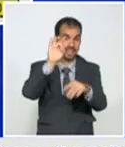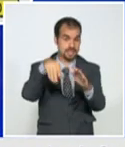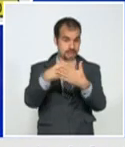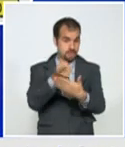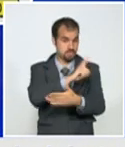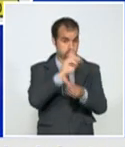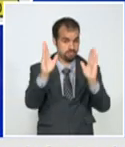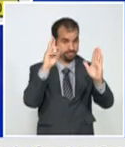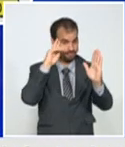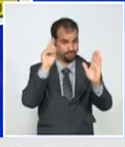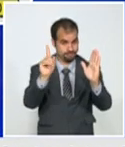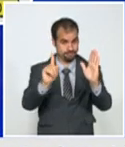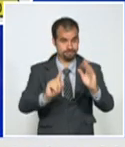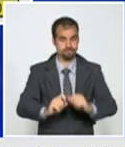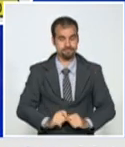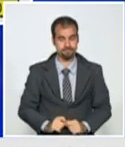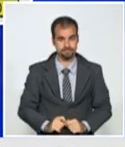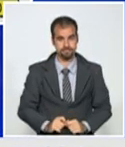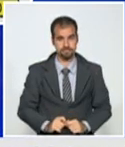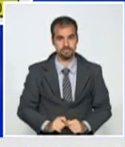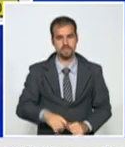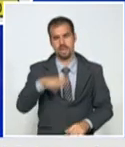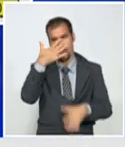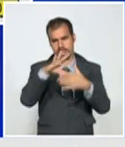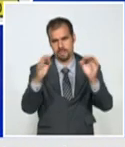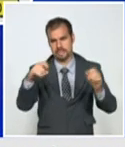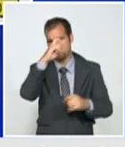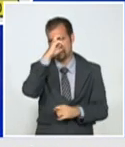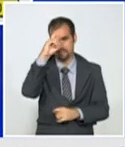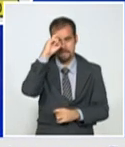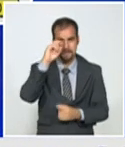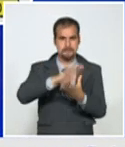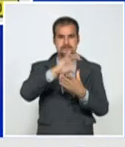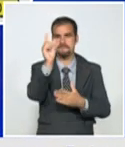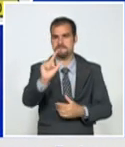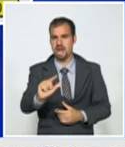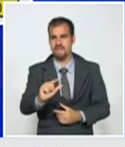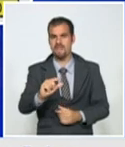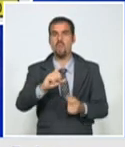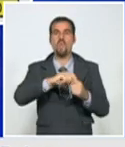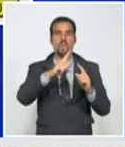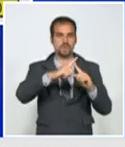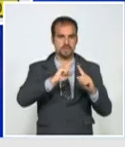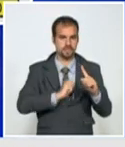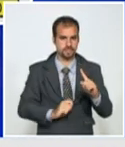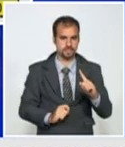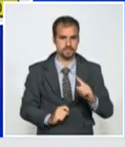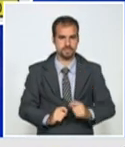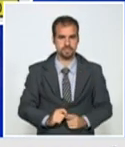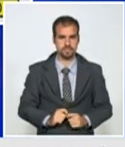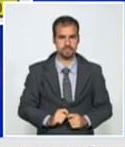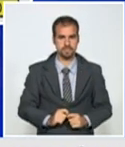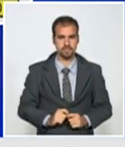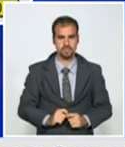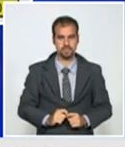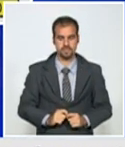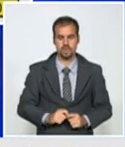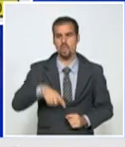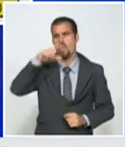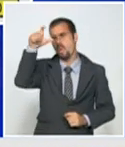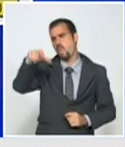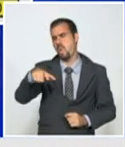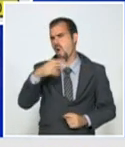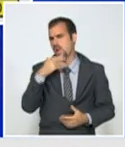días: Artemisa, Santi Espíritus, Mayabeque y Guantánamo. Y después viene